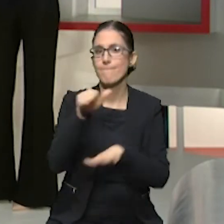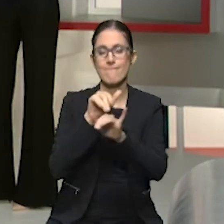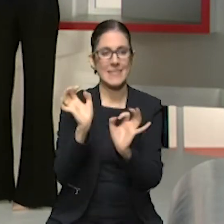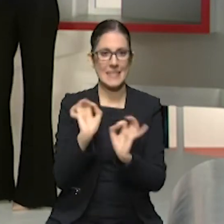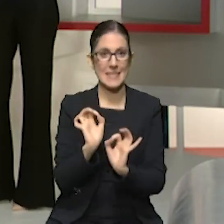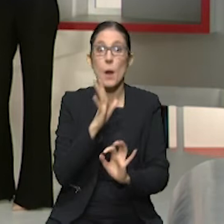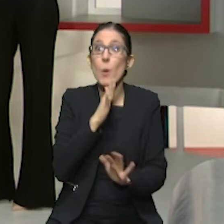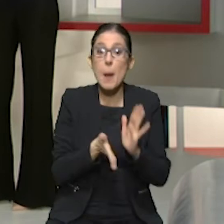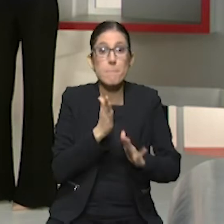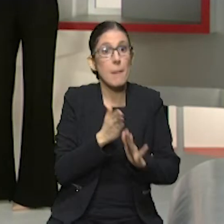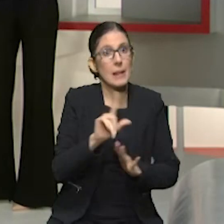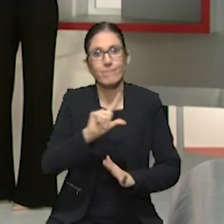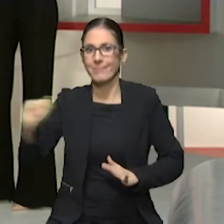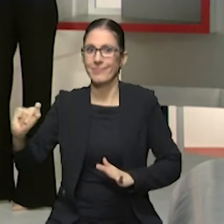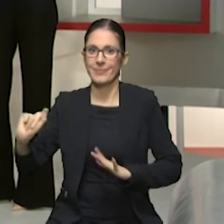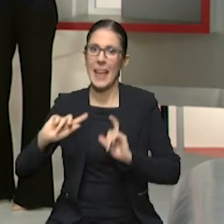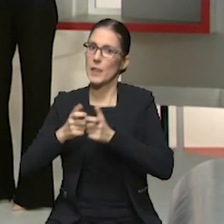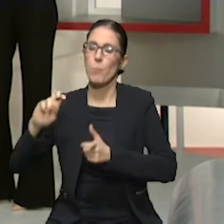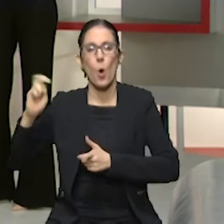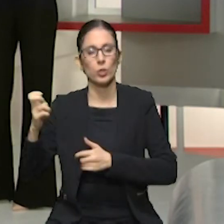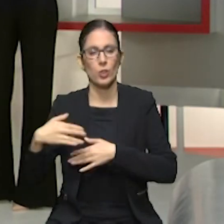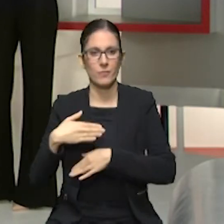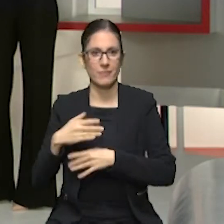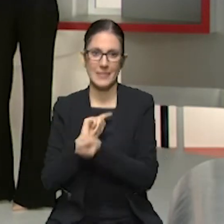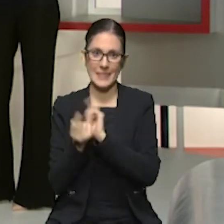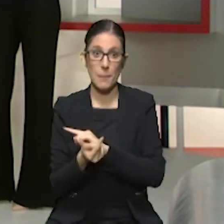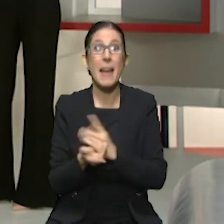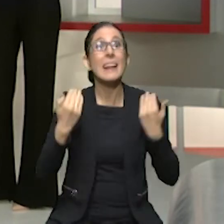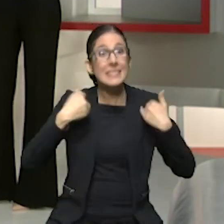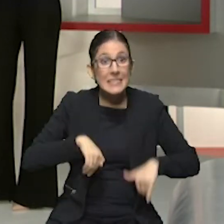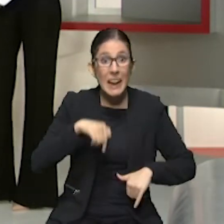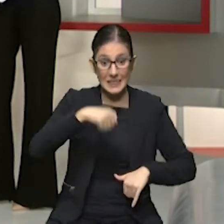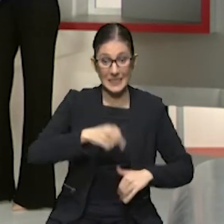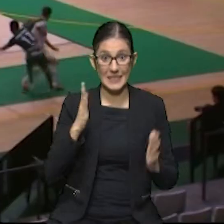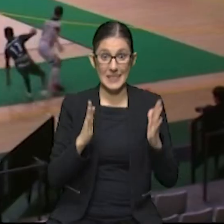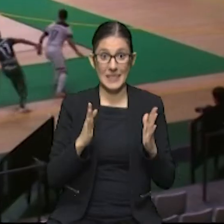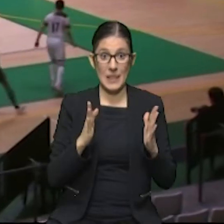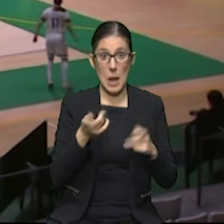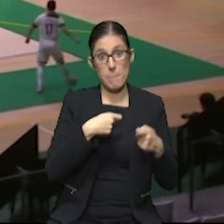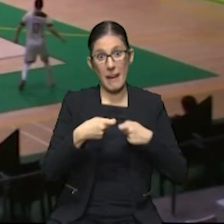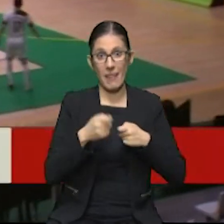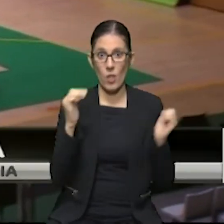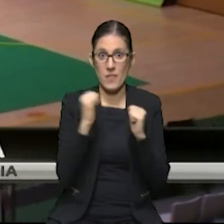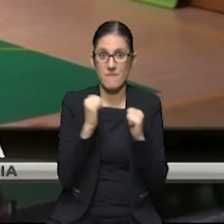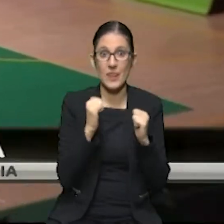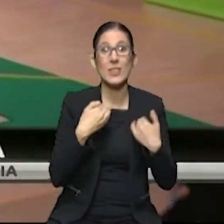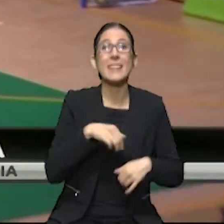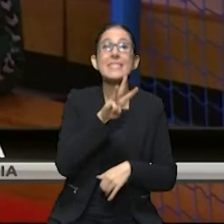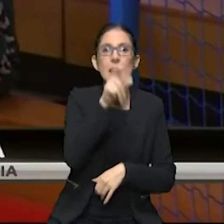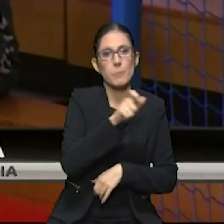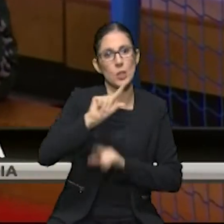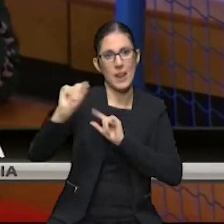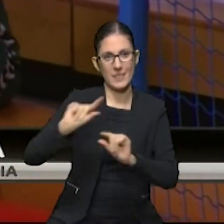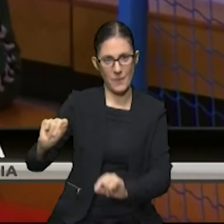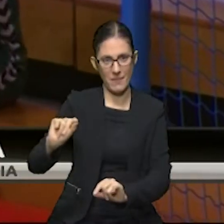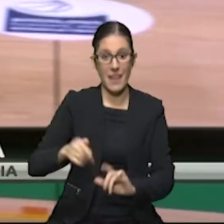salida y se convertirá en la tercera en el conjunto rojillo en el mercado invernal. Dos equipos navarros abren esta